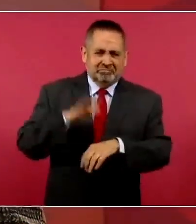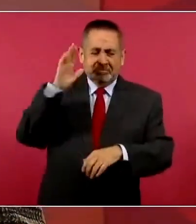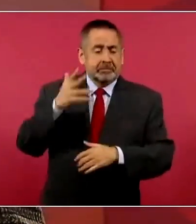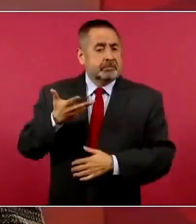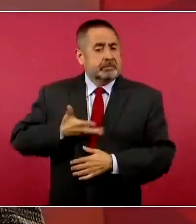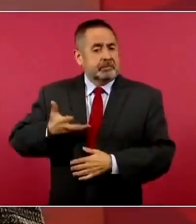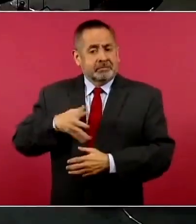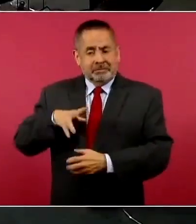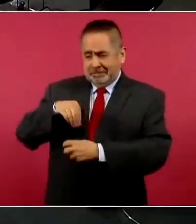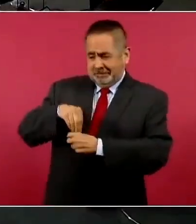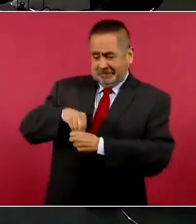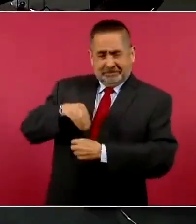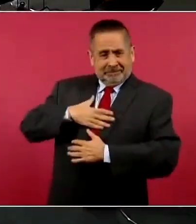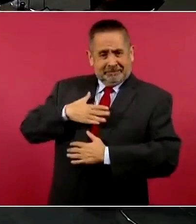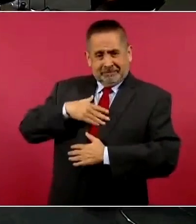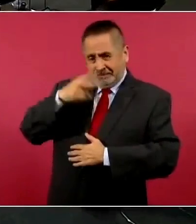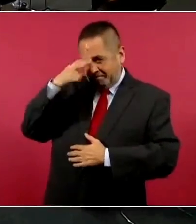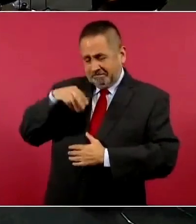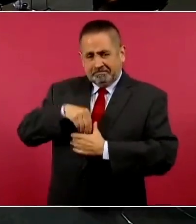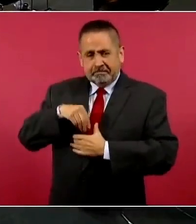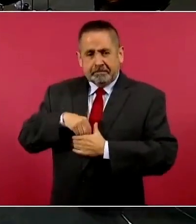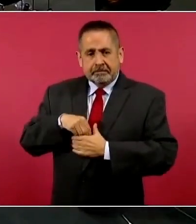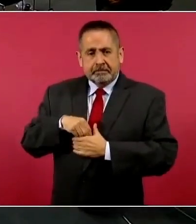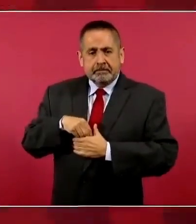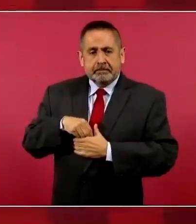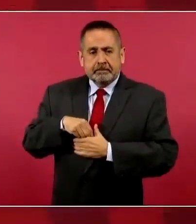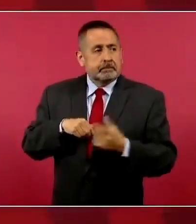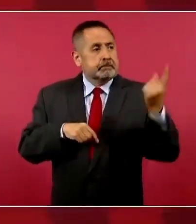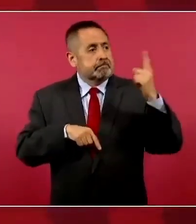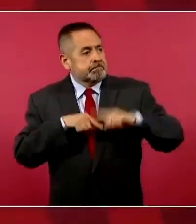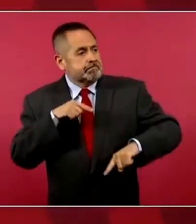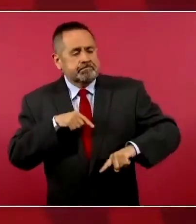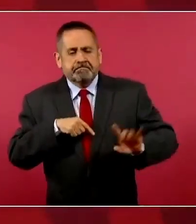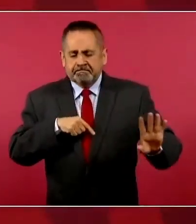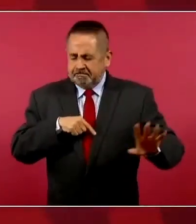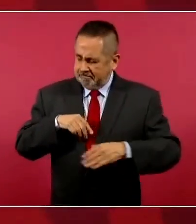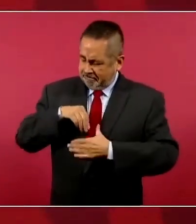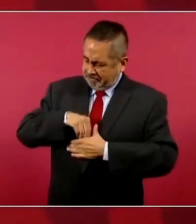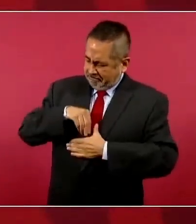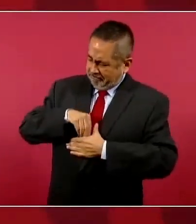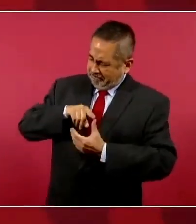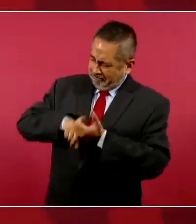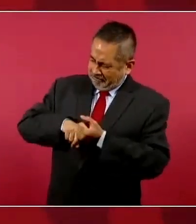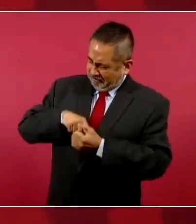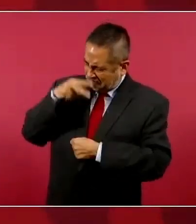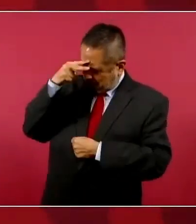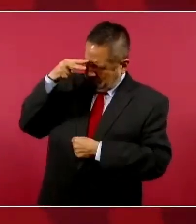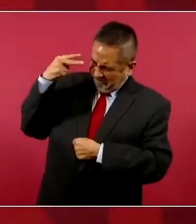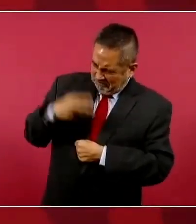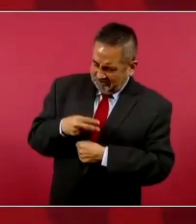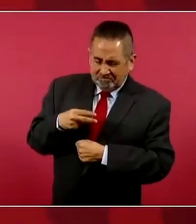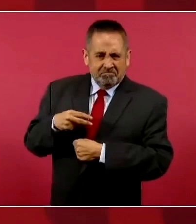mexicanos, que no hemos perdido, ¿sí?, que vienen,